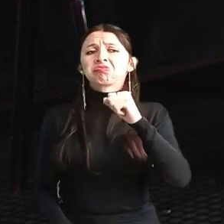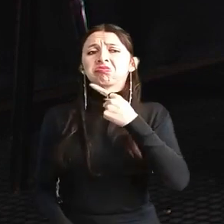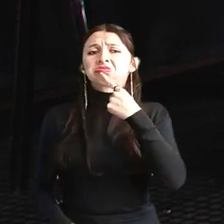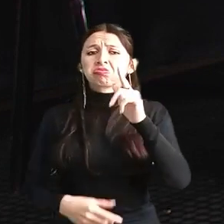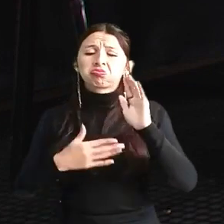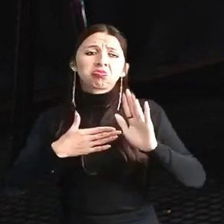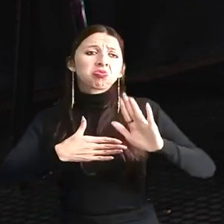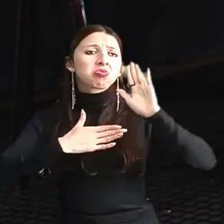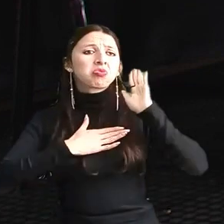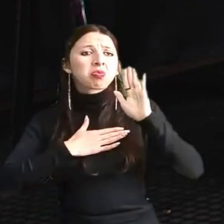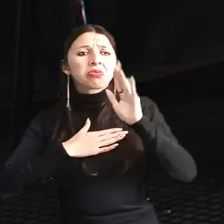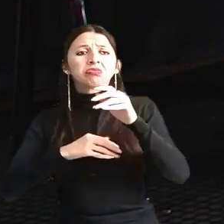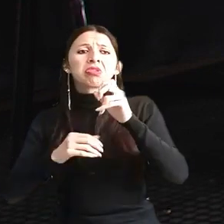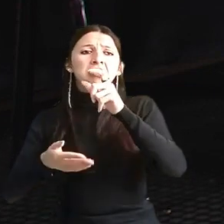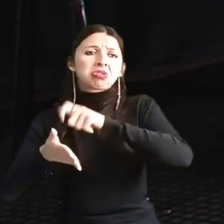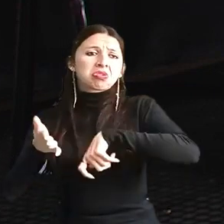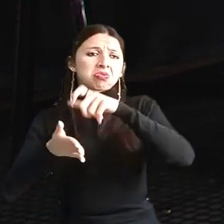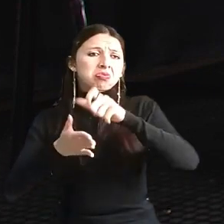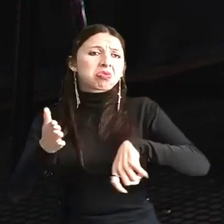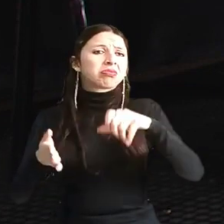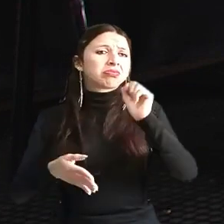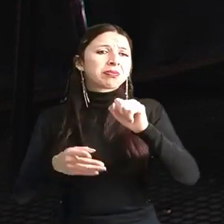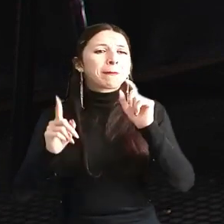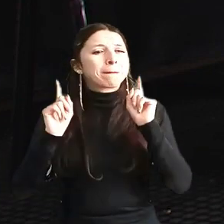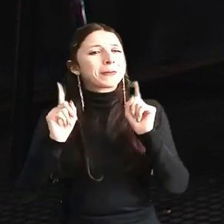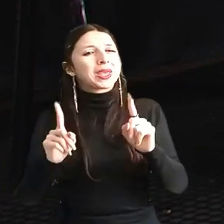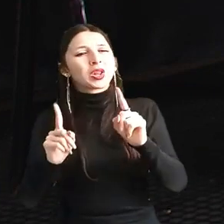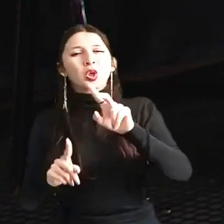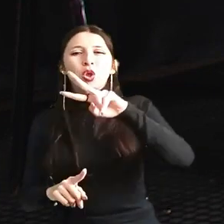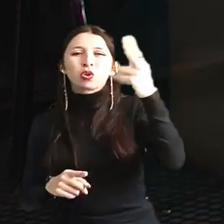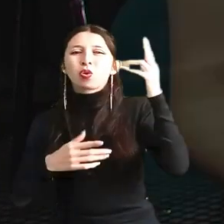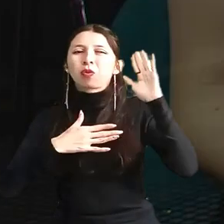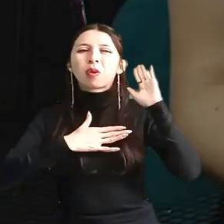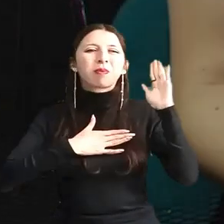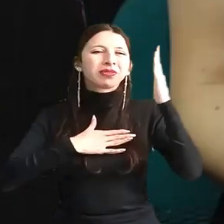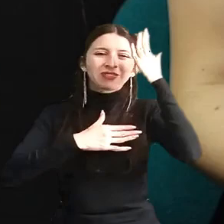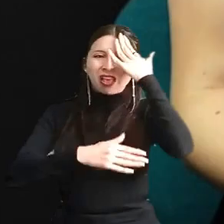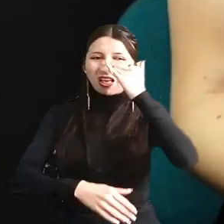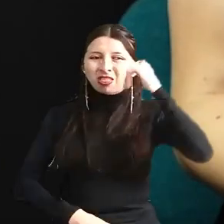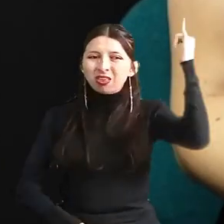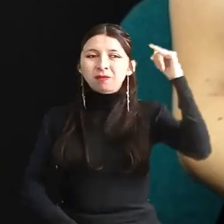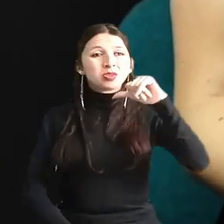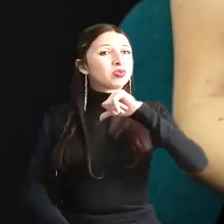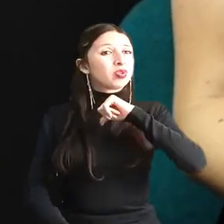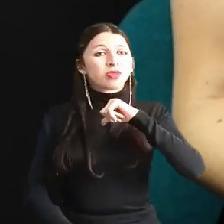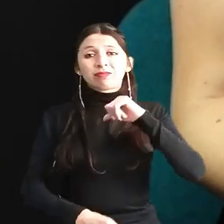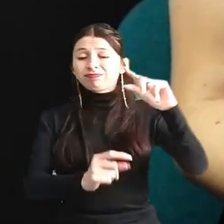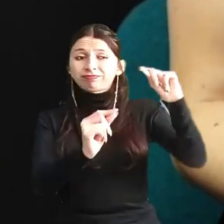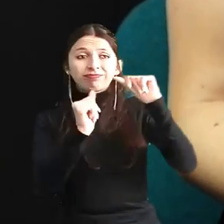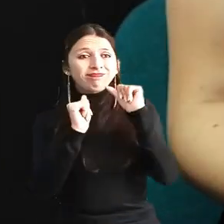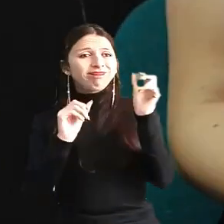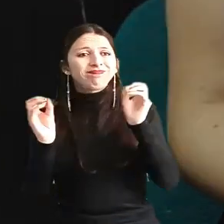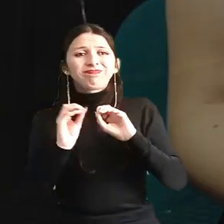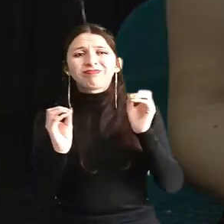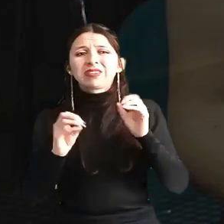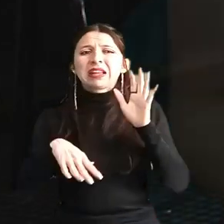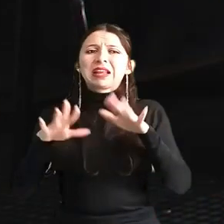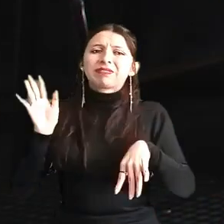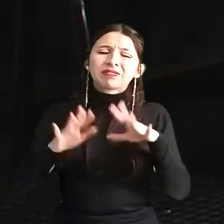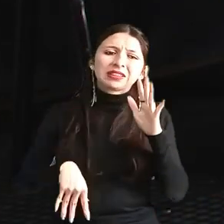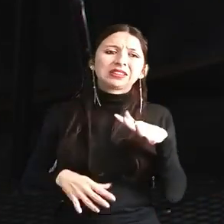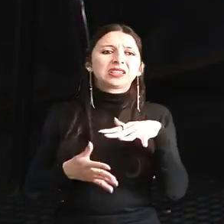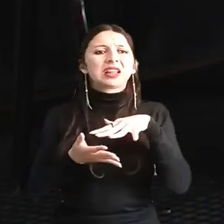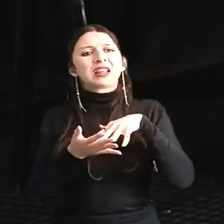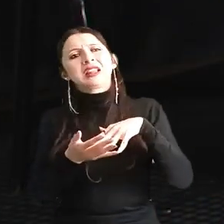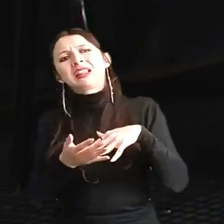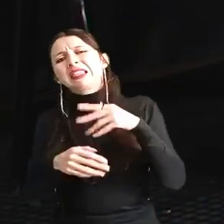evaluadores dicen Sí yo voy a comprometerme a revisar este manuscrito pero tienen otros compromisos académicos y como no tienen una remuneración